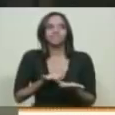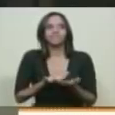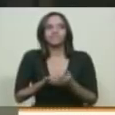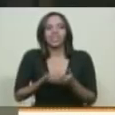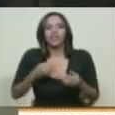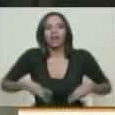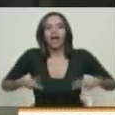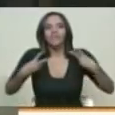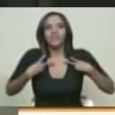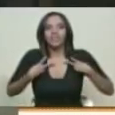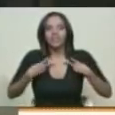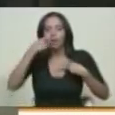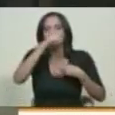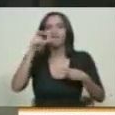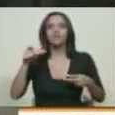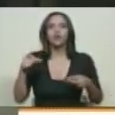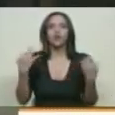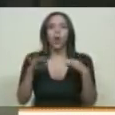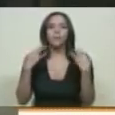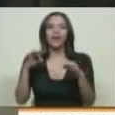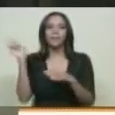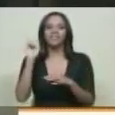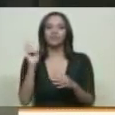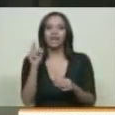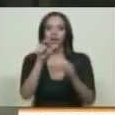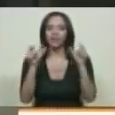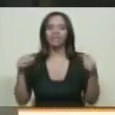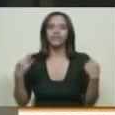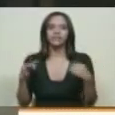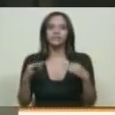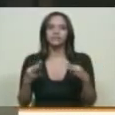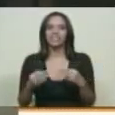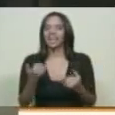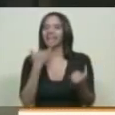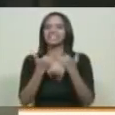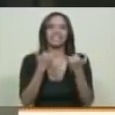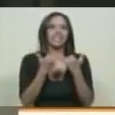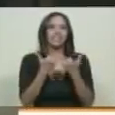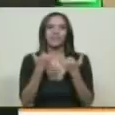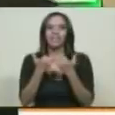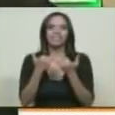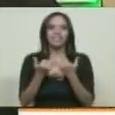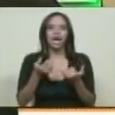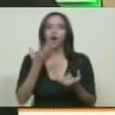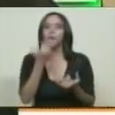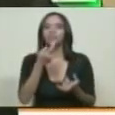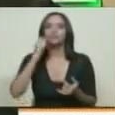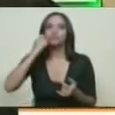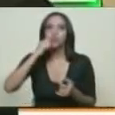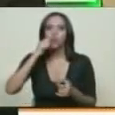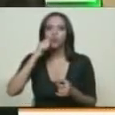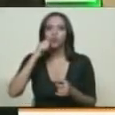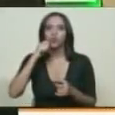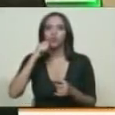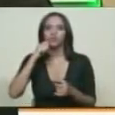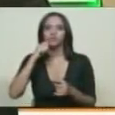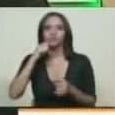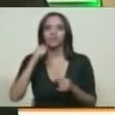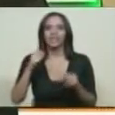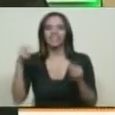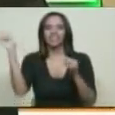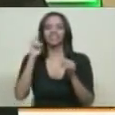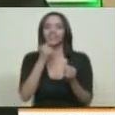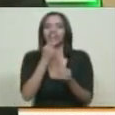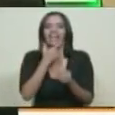pueblo normal en Venezuela, con la gente normal, que iba a tomarse cervezas y que iba a comerse un pollito. Y esa Venezuela bonita,